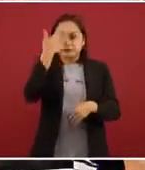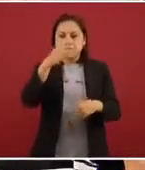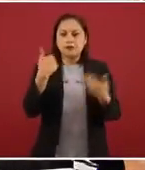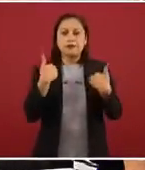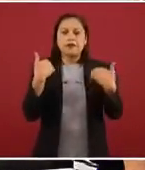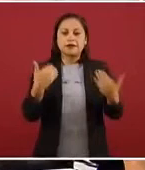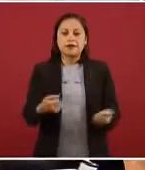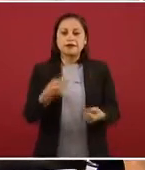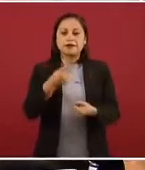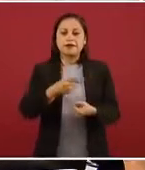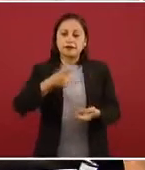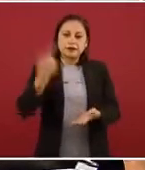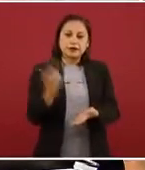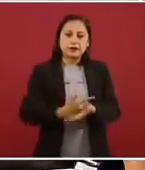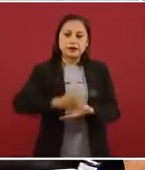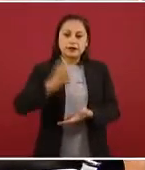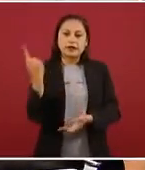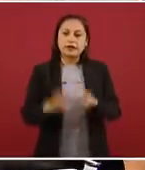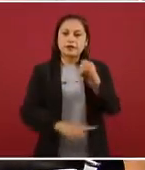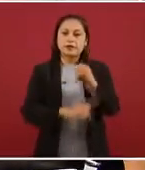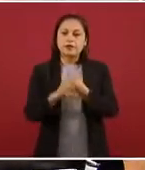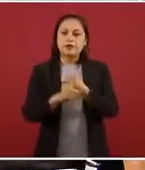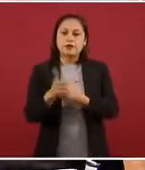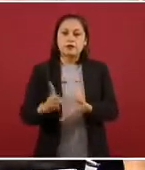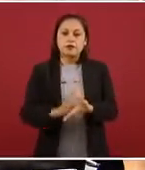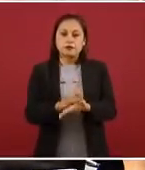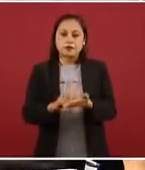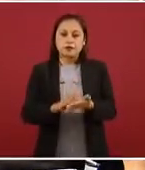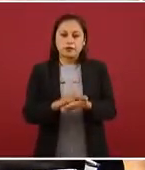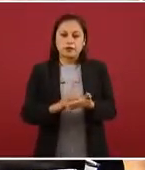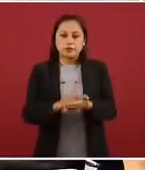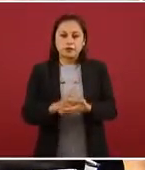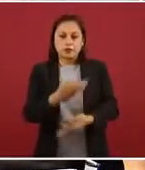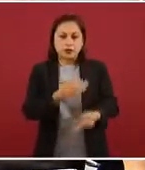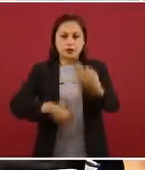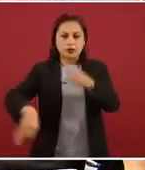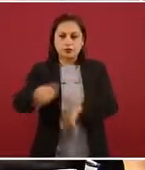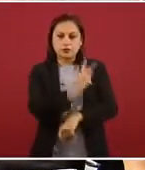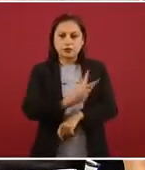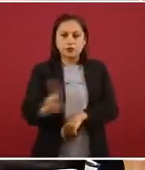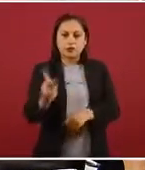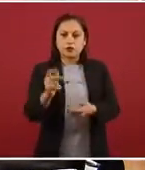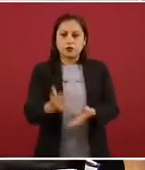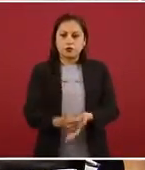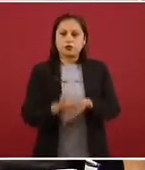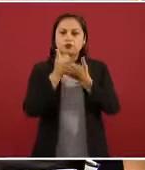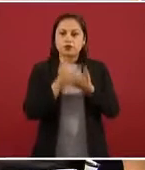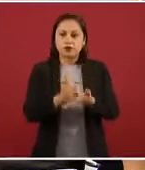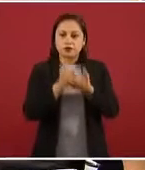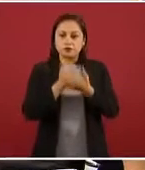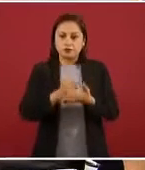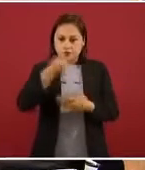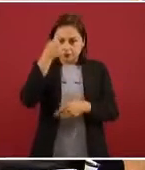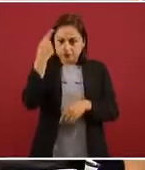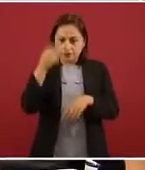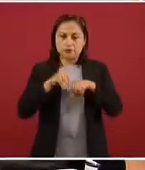las drogas. Me van a ayudar todos en esta campaña.